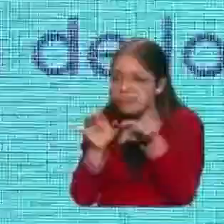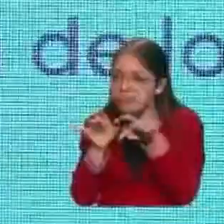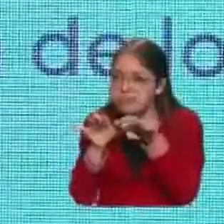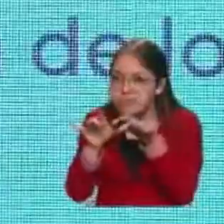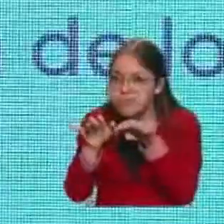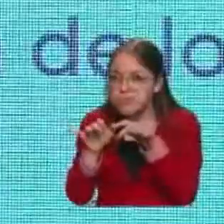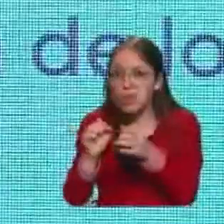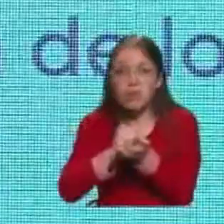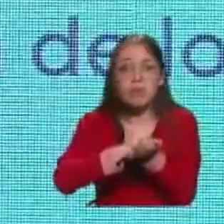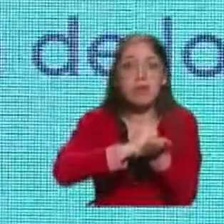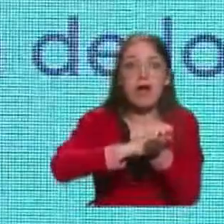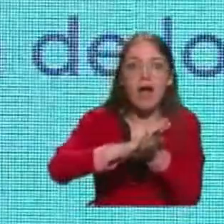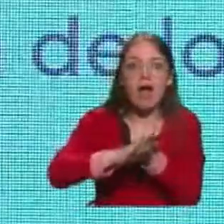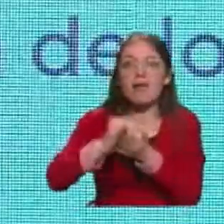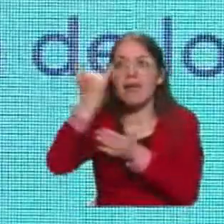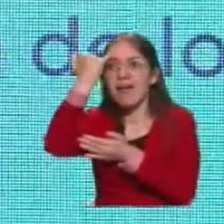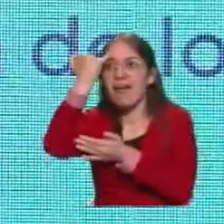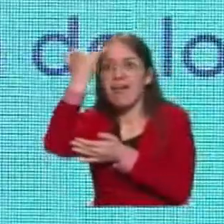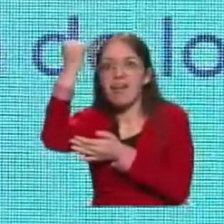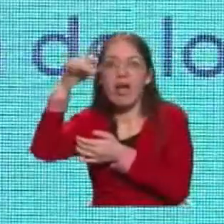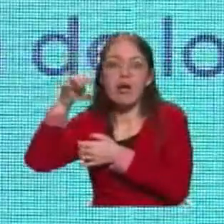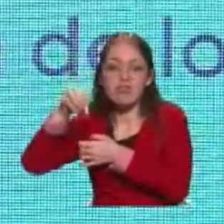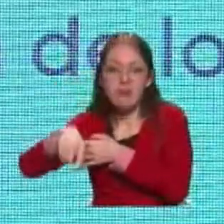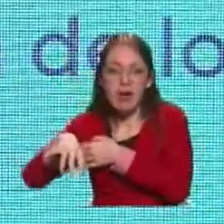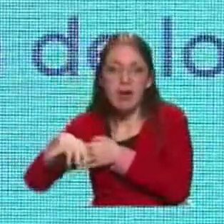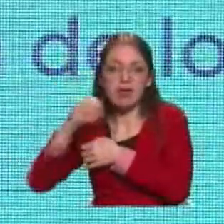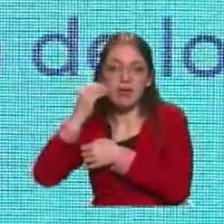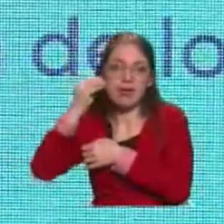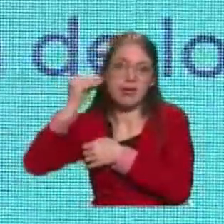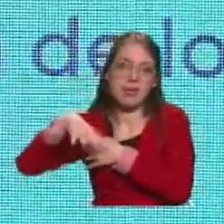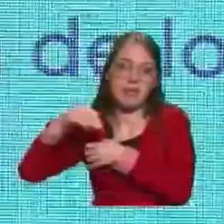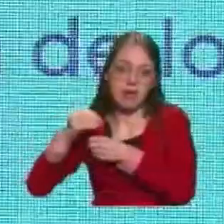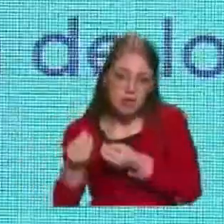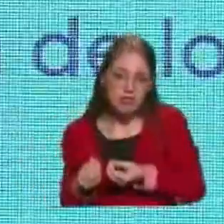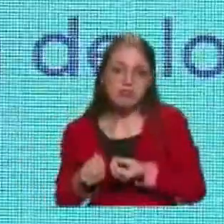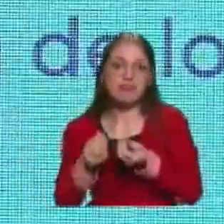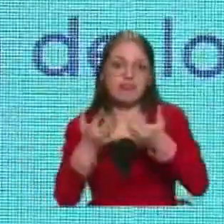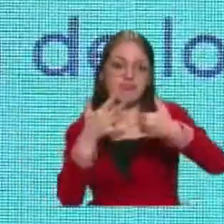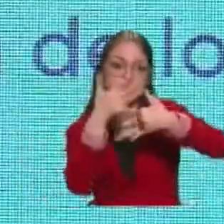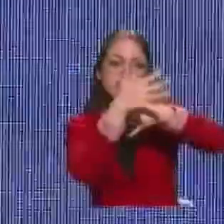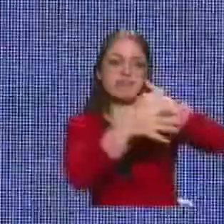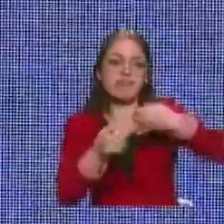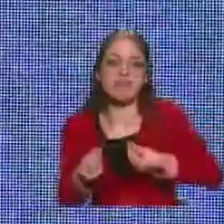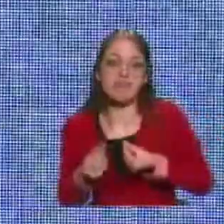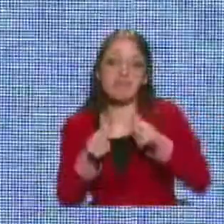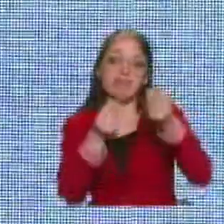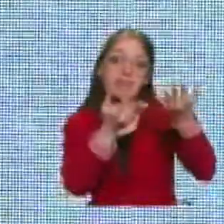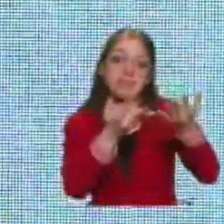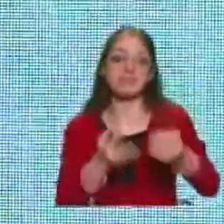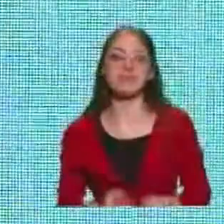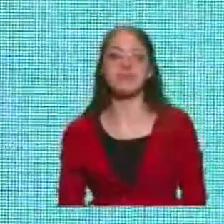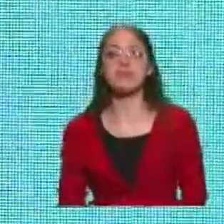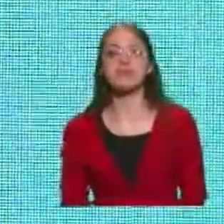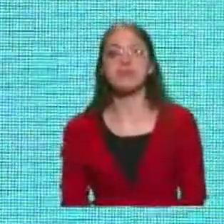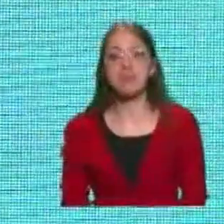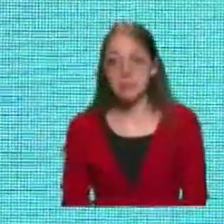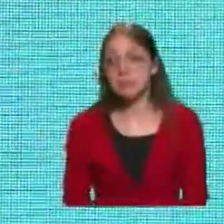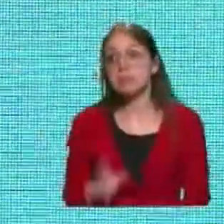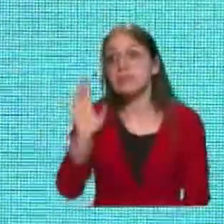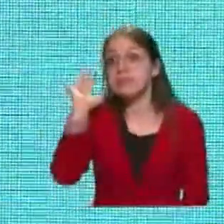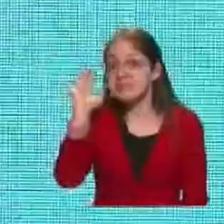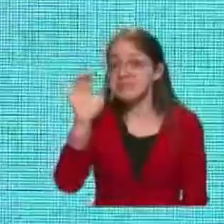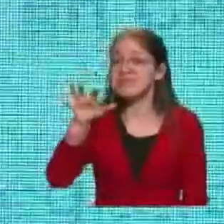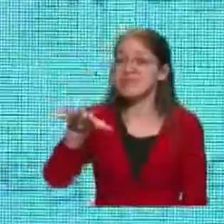innova es de envigado y que vamos a ofrecerla también a todo el territorio nacional es muy importante para envigado